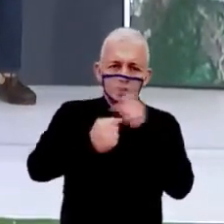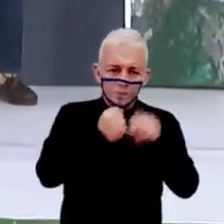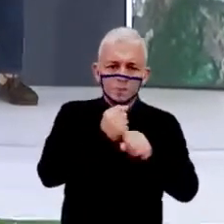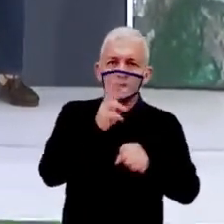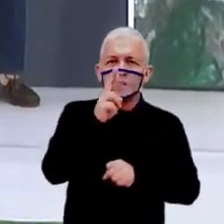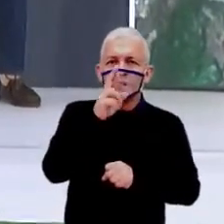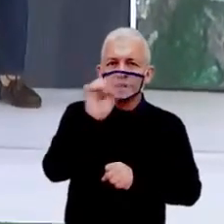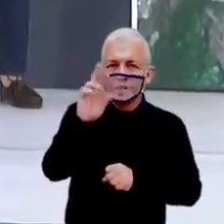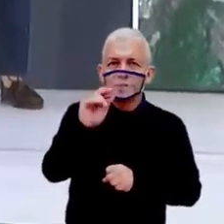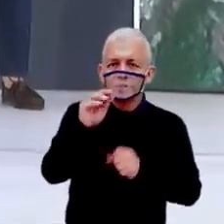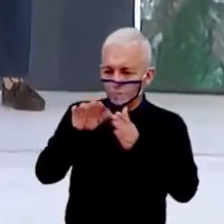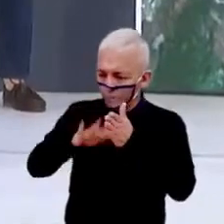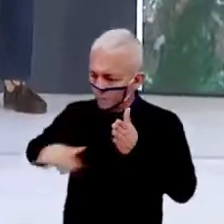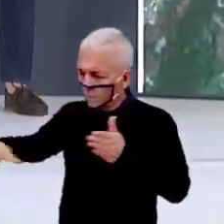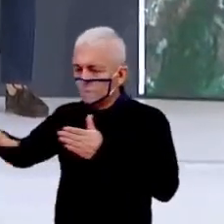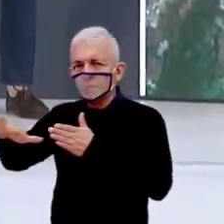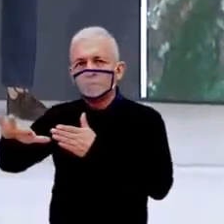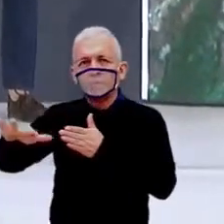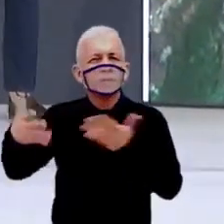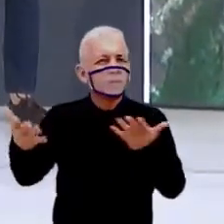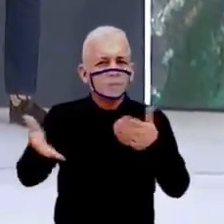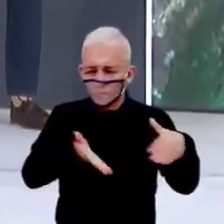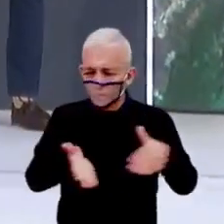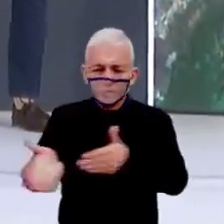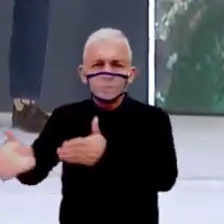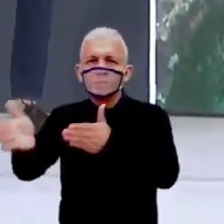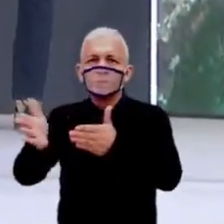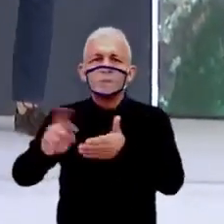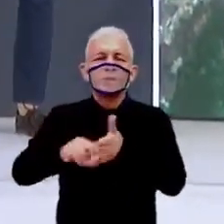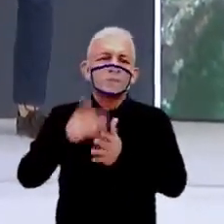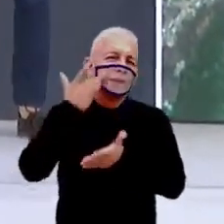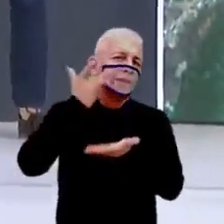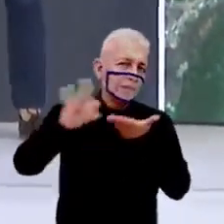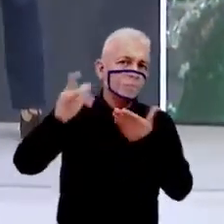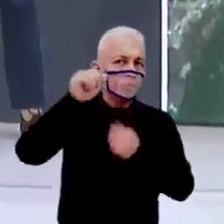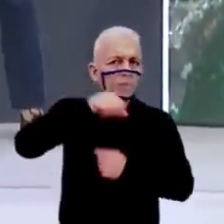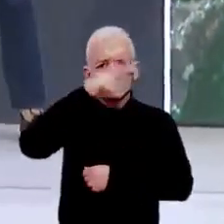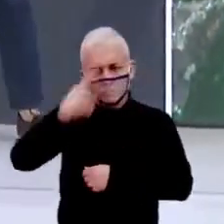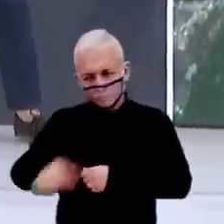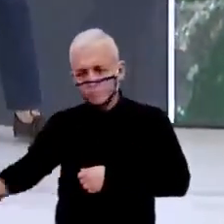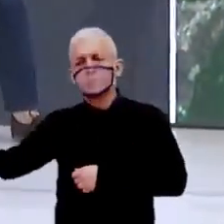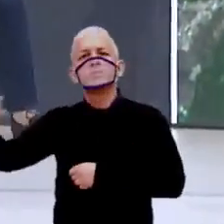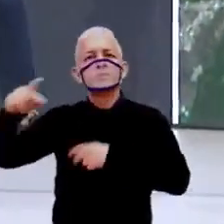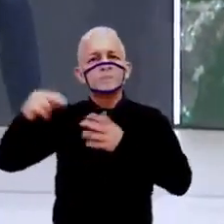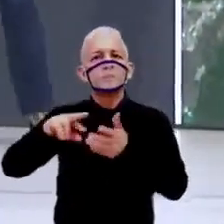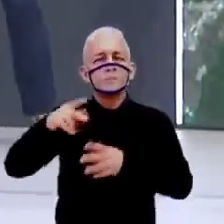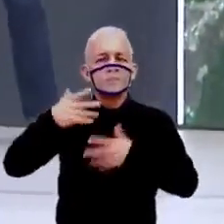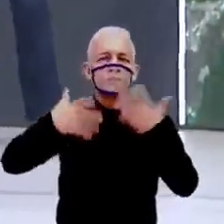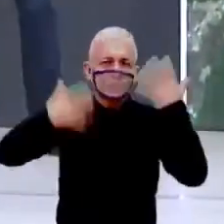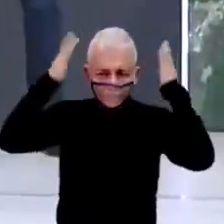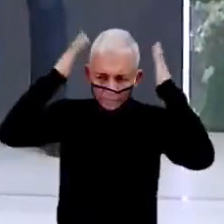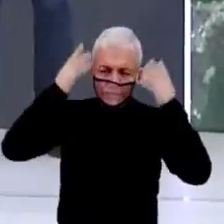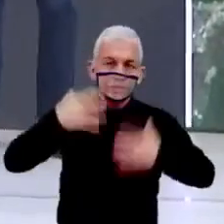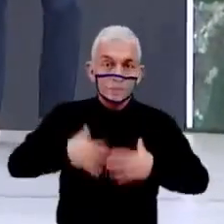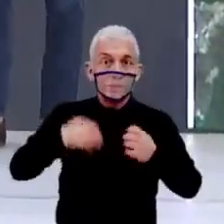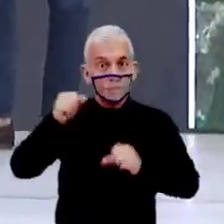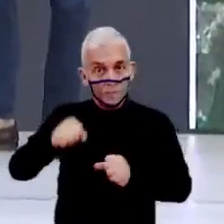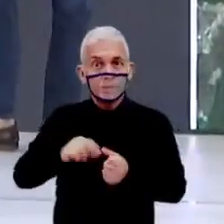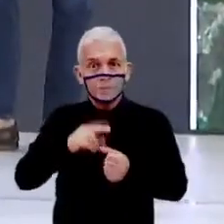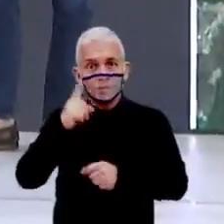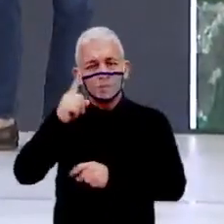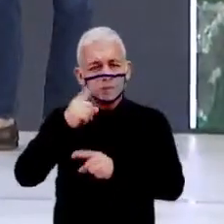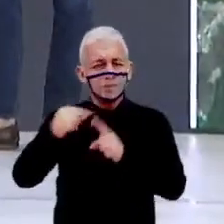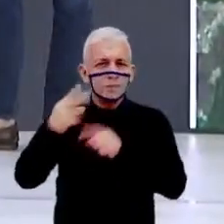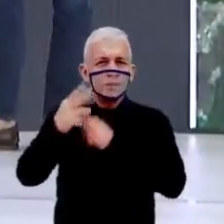ser, por decirlo de alguna manera, disfrutado, que podamos bañarnos ahí, que podamos utilizarlo y podamos hacer ahí